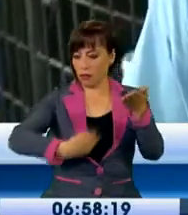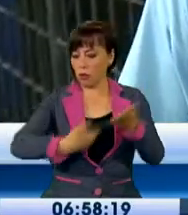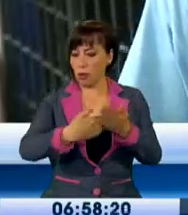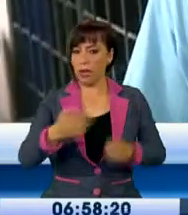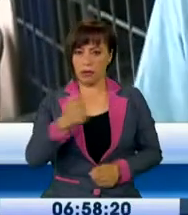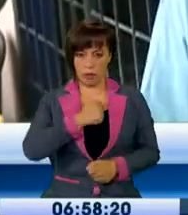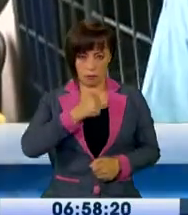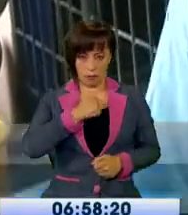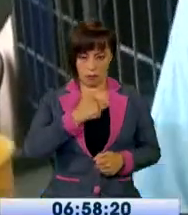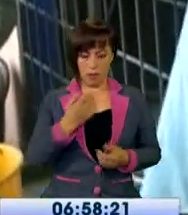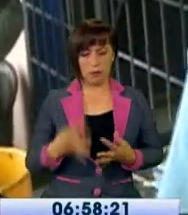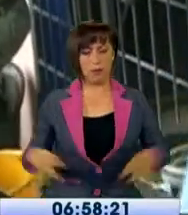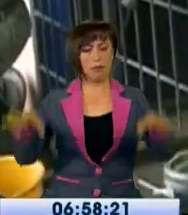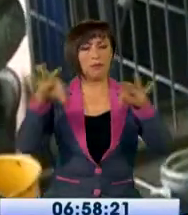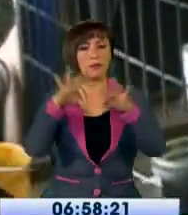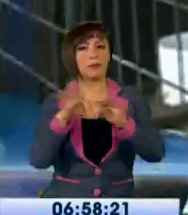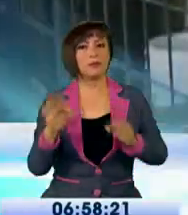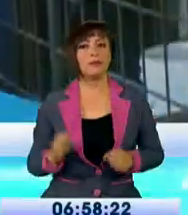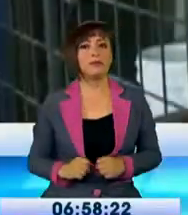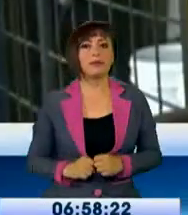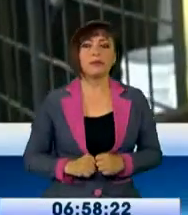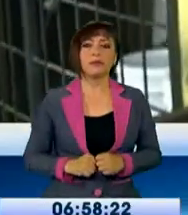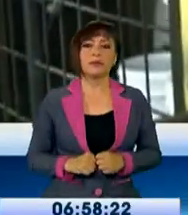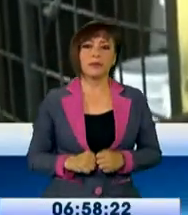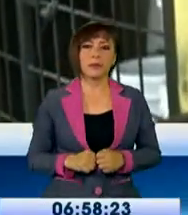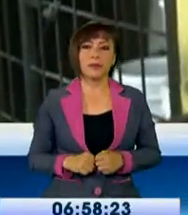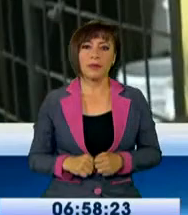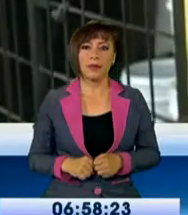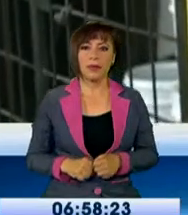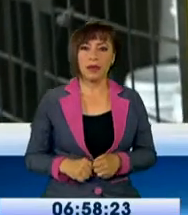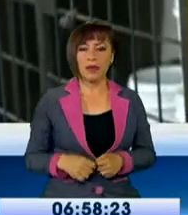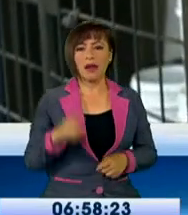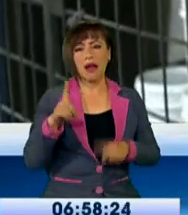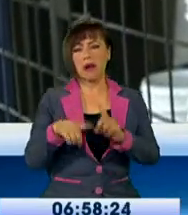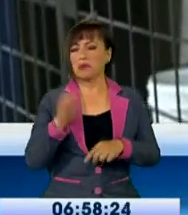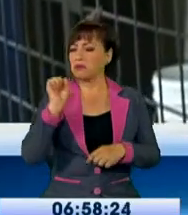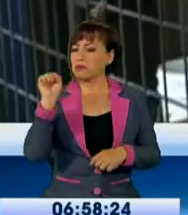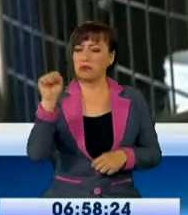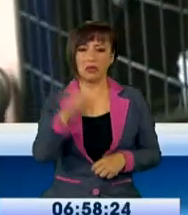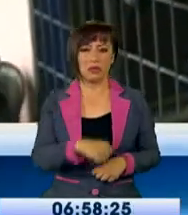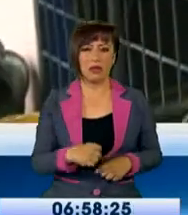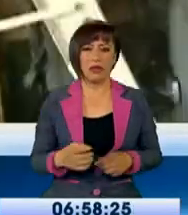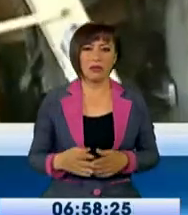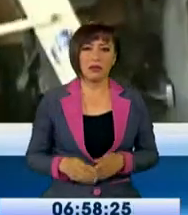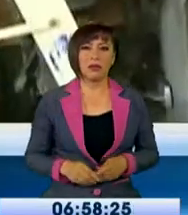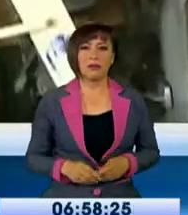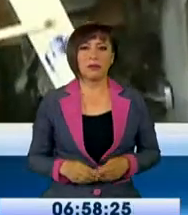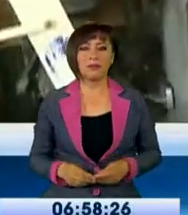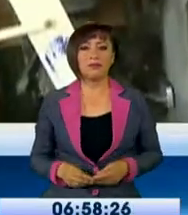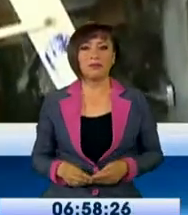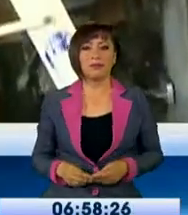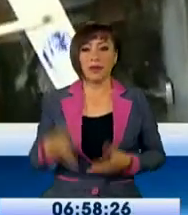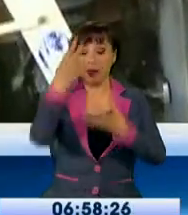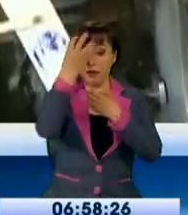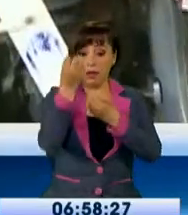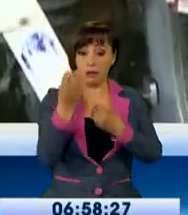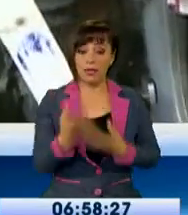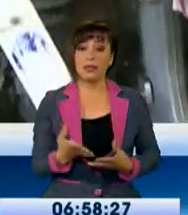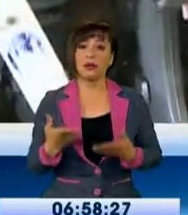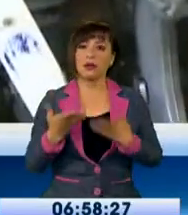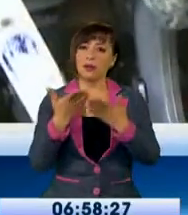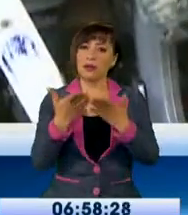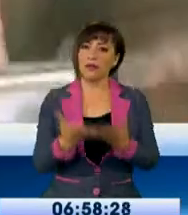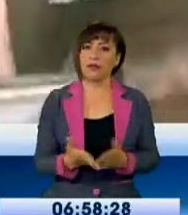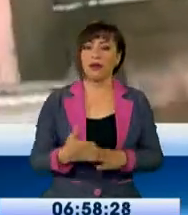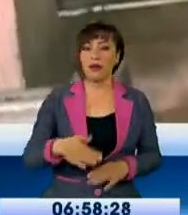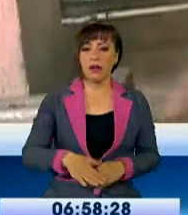saben, no cumplen. Y aquí, ojalá de aquí en adelante, todo el mundo cumple. Un jalón de oreja. Según información otorgada por la